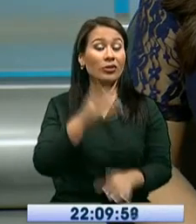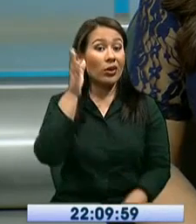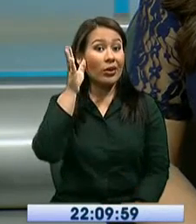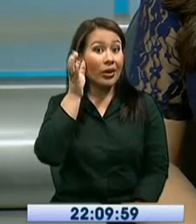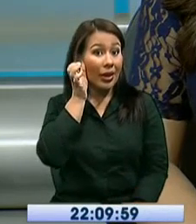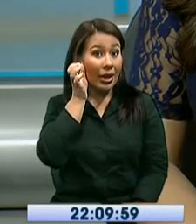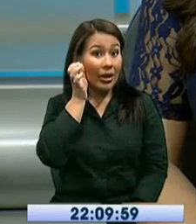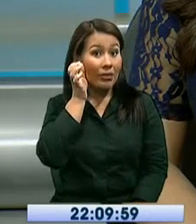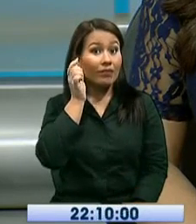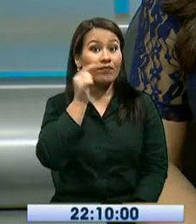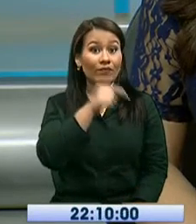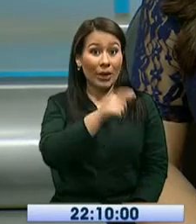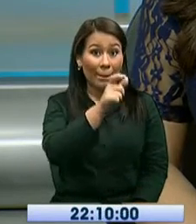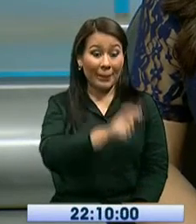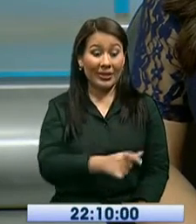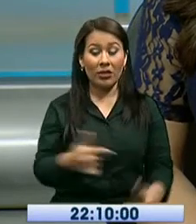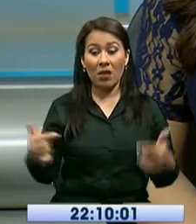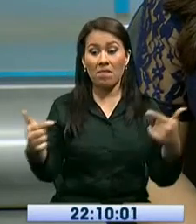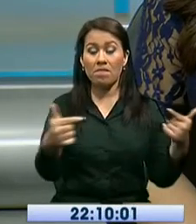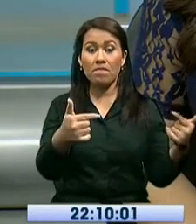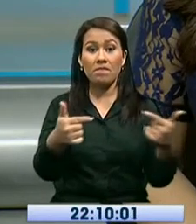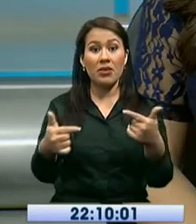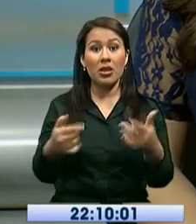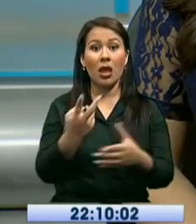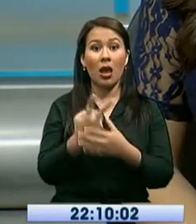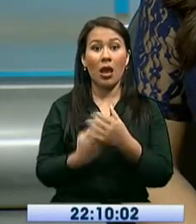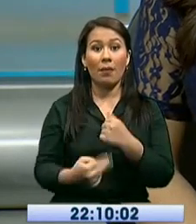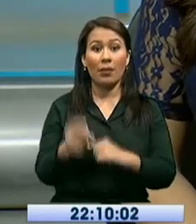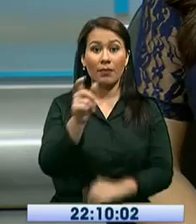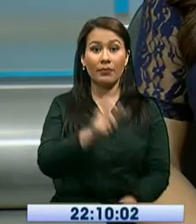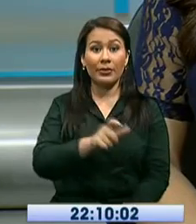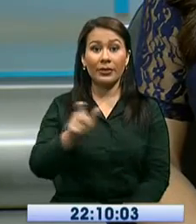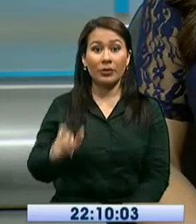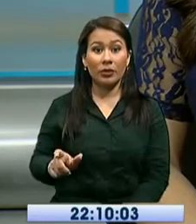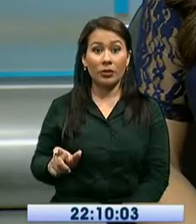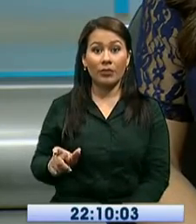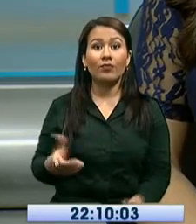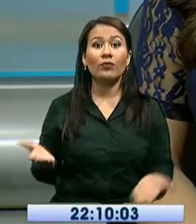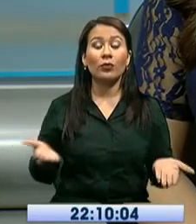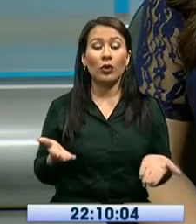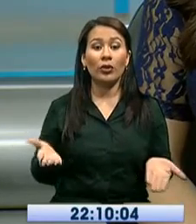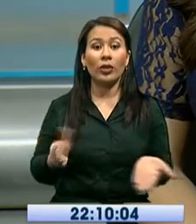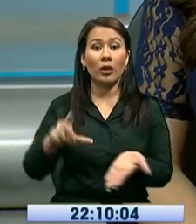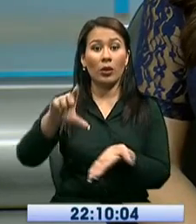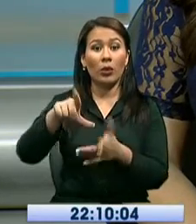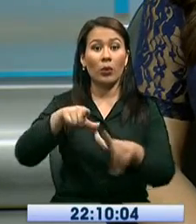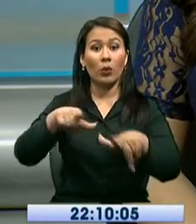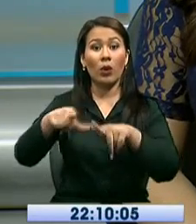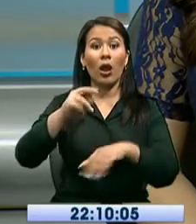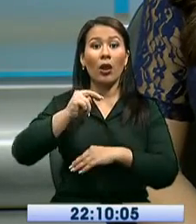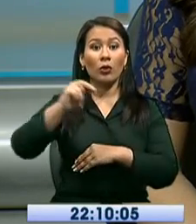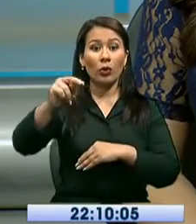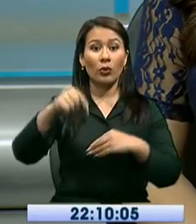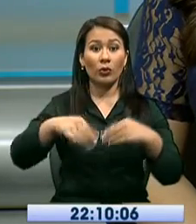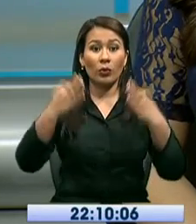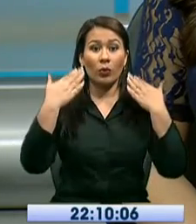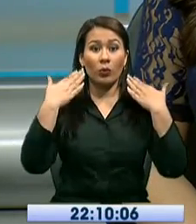crimen responda a un posible ajuste de cuentas. El crimen ocurrió en una ciudadela ubicada en el norte de Guayaquil.